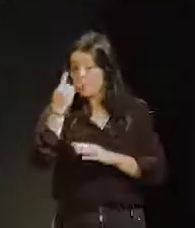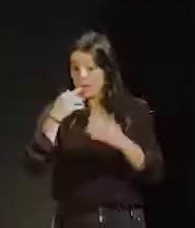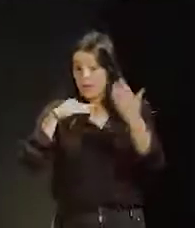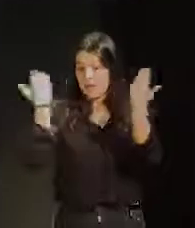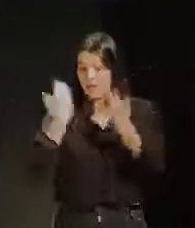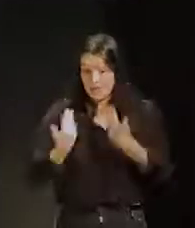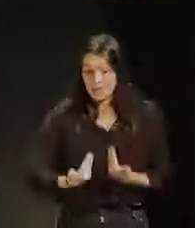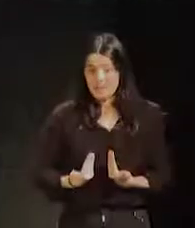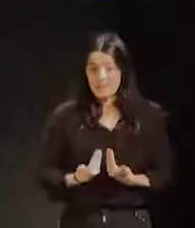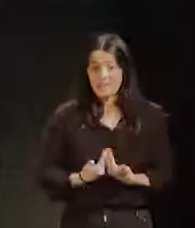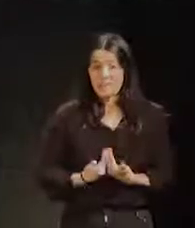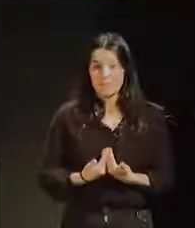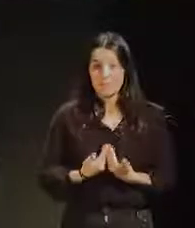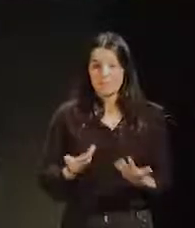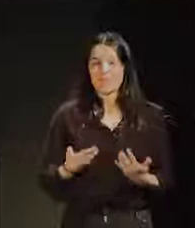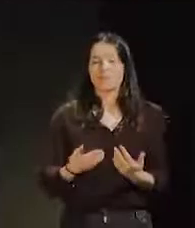fue técnica de piso,